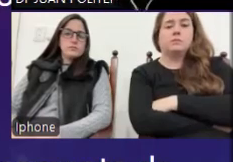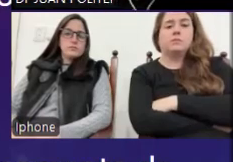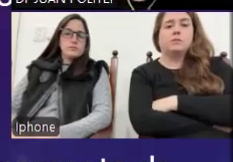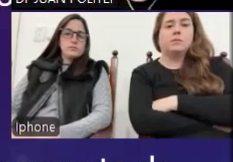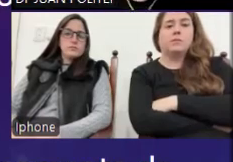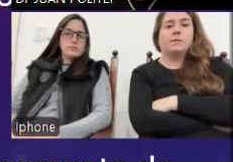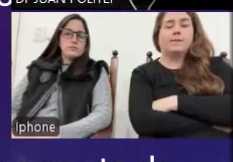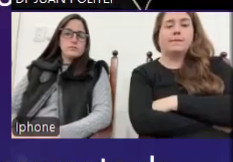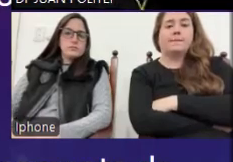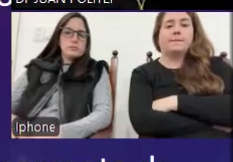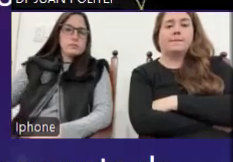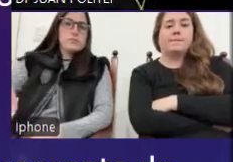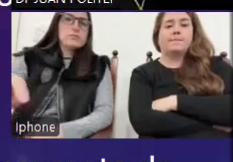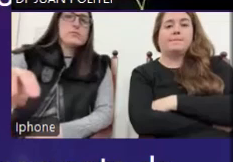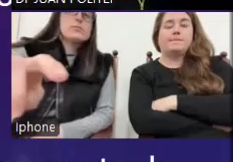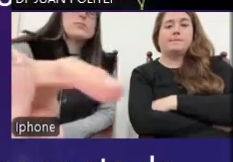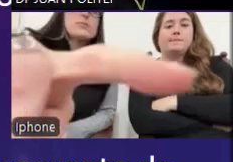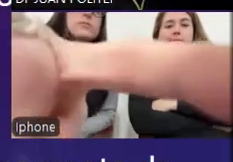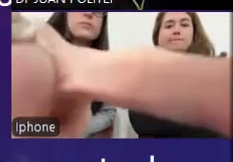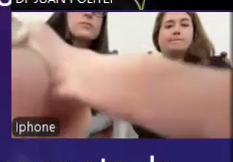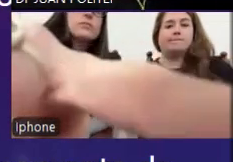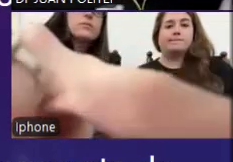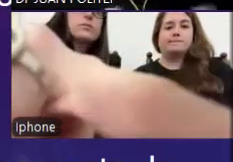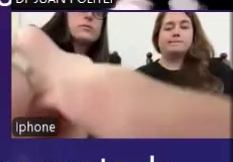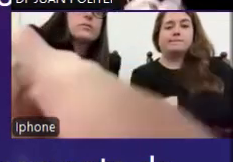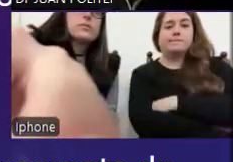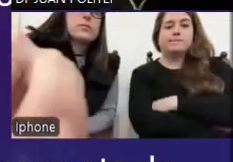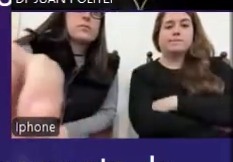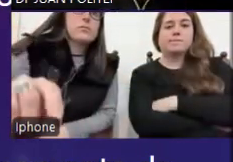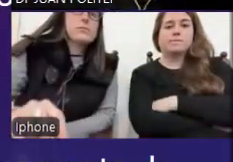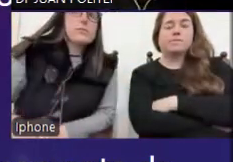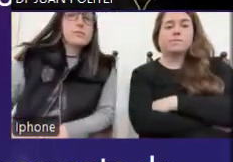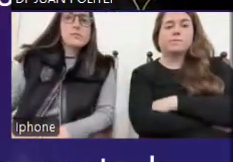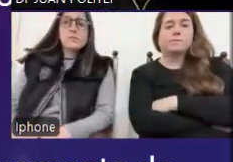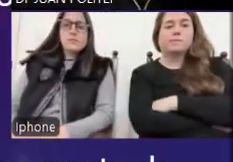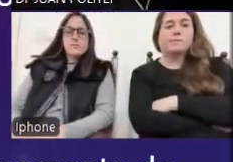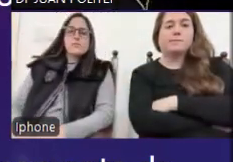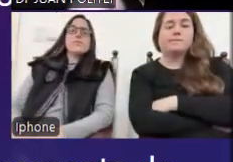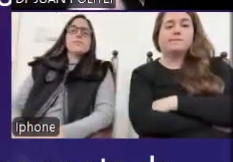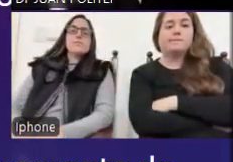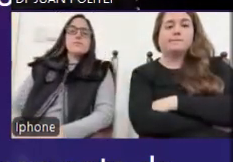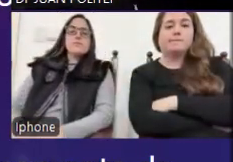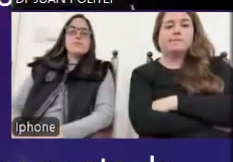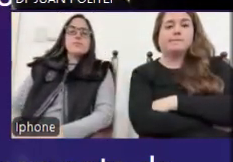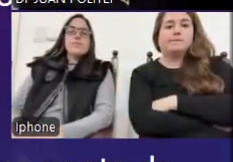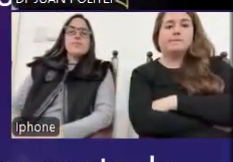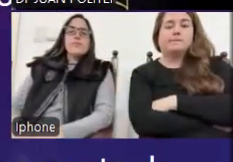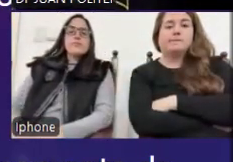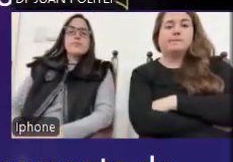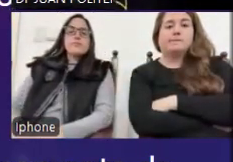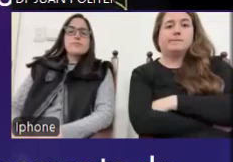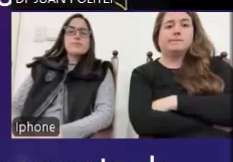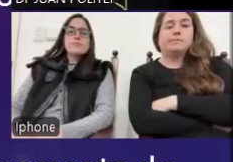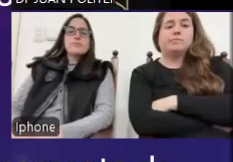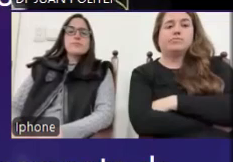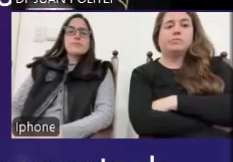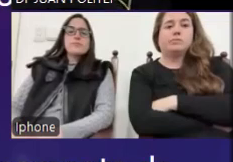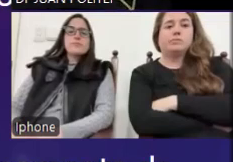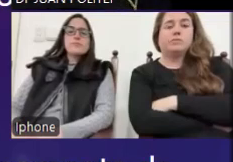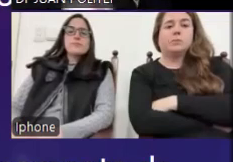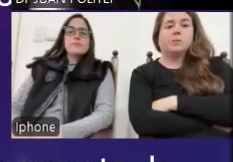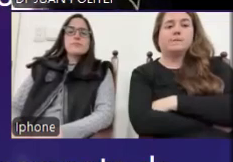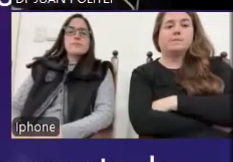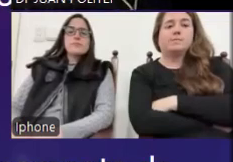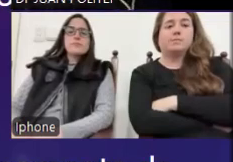de empezar el estudio el paciente le hacen una biopsia de riñón y cuando termina el protocolo al año se le